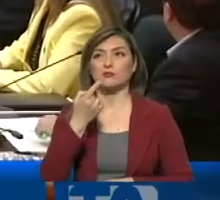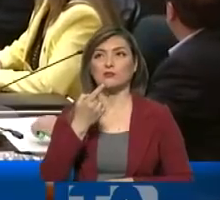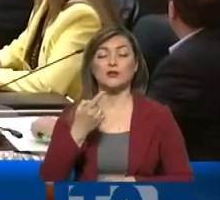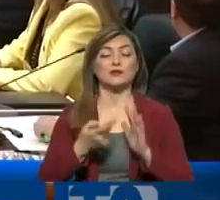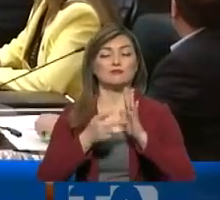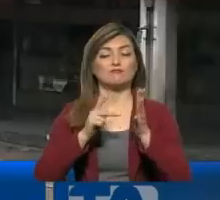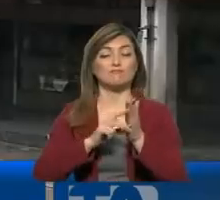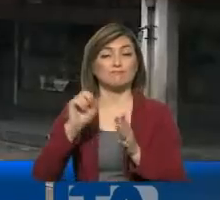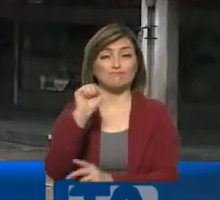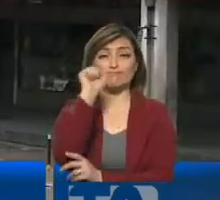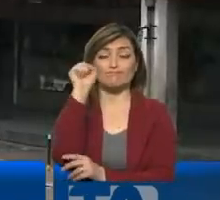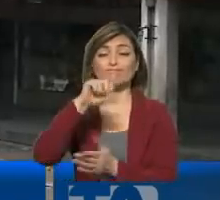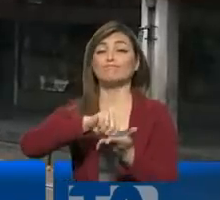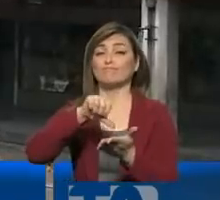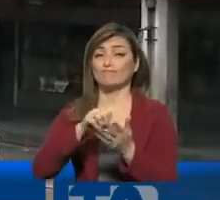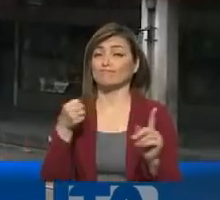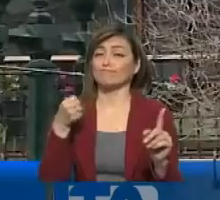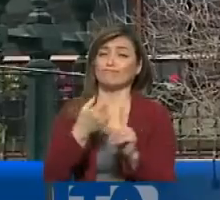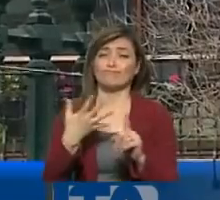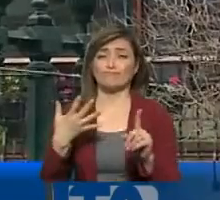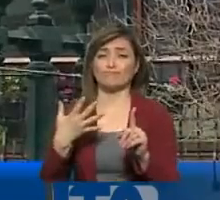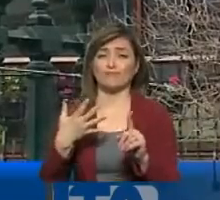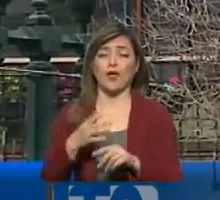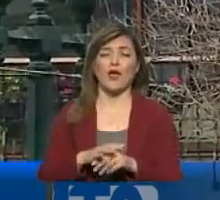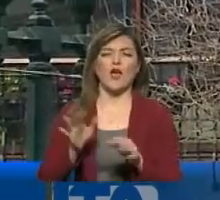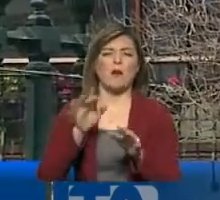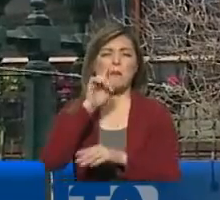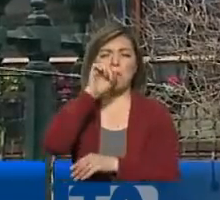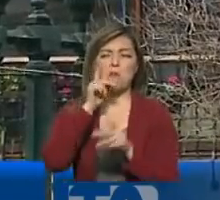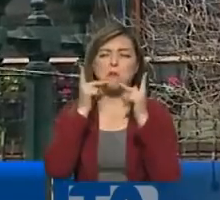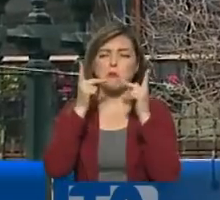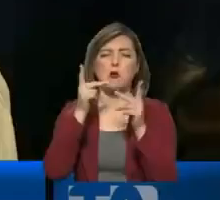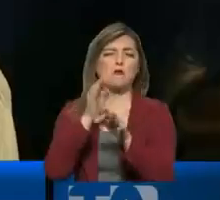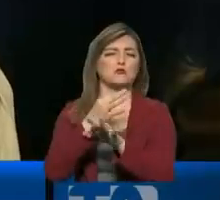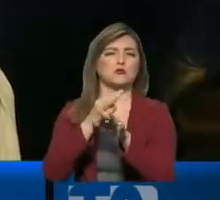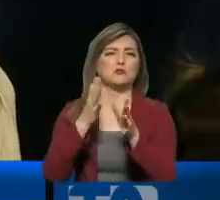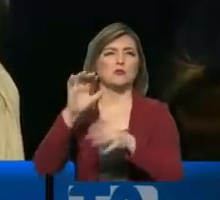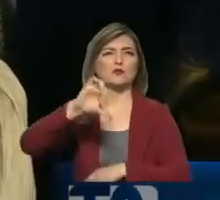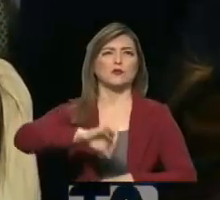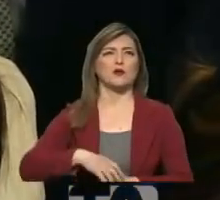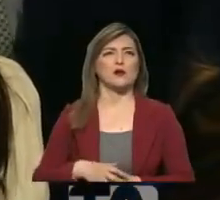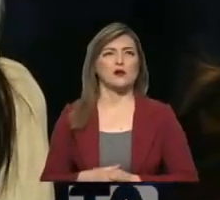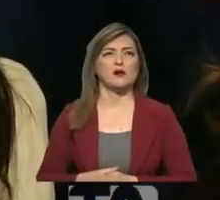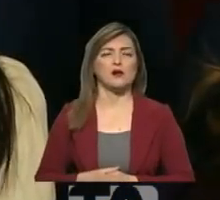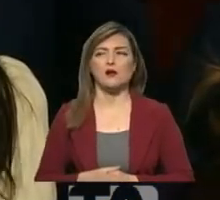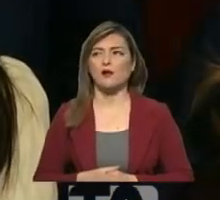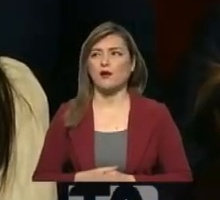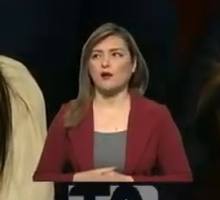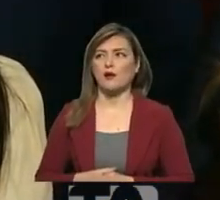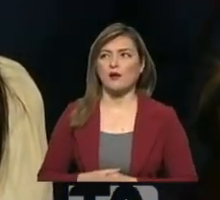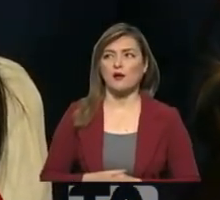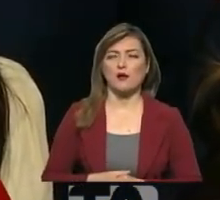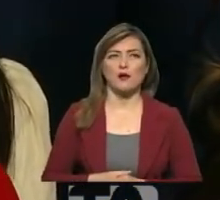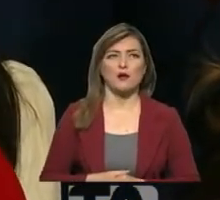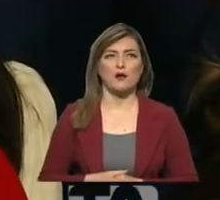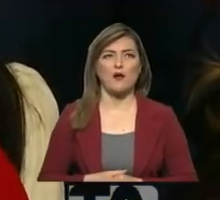triunfo de la ciudad que ha sido golpeada por malos funcionarios en estos últimos años. Pero no se equipara con nada,